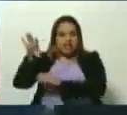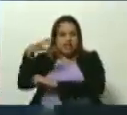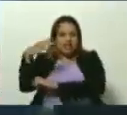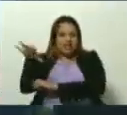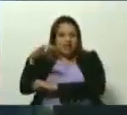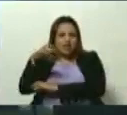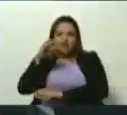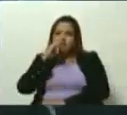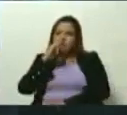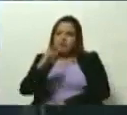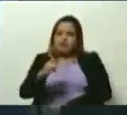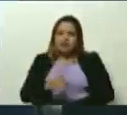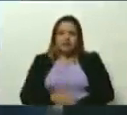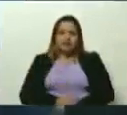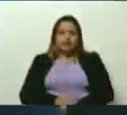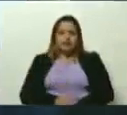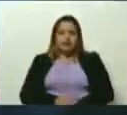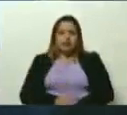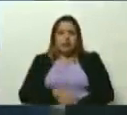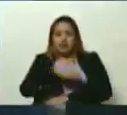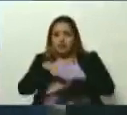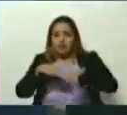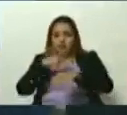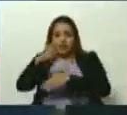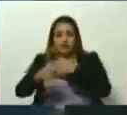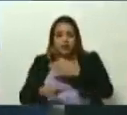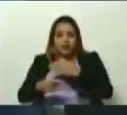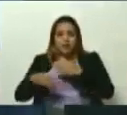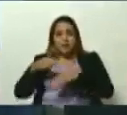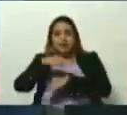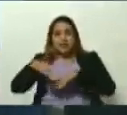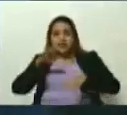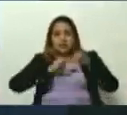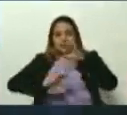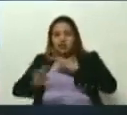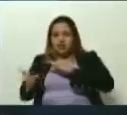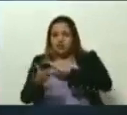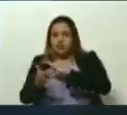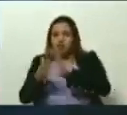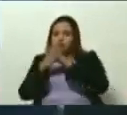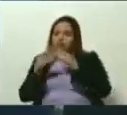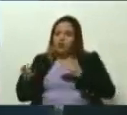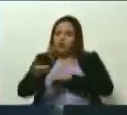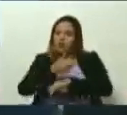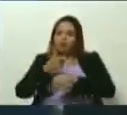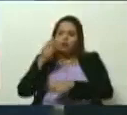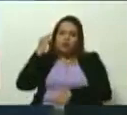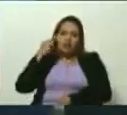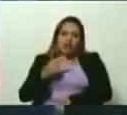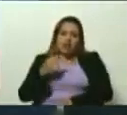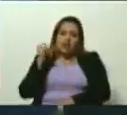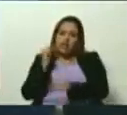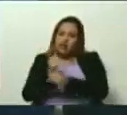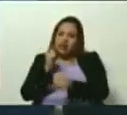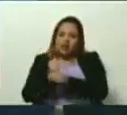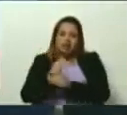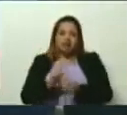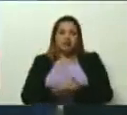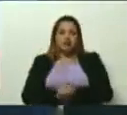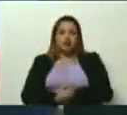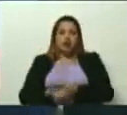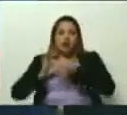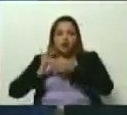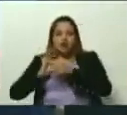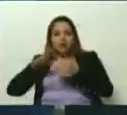en la información del Ministerio de Planificación, del Ministerio de Ciencia y Tecnología, todo el gobierno bolivariano trabajando de la mano